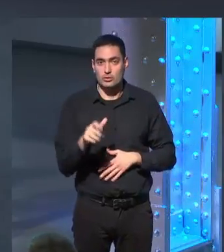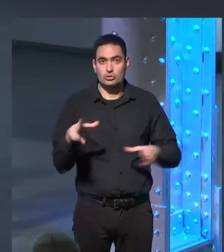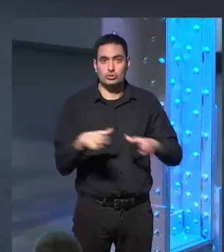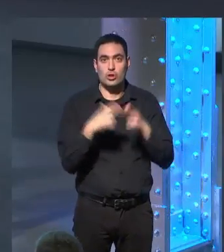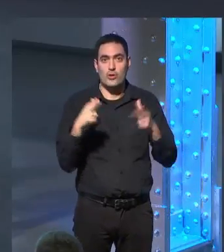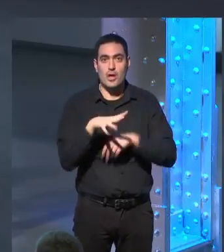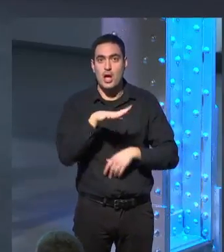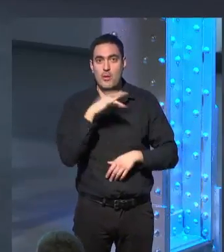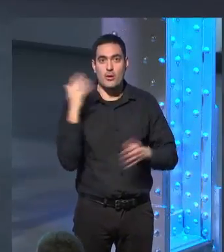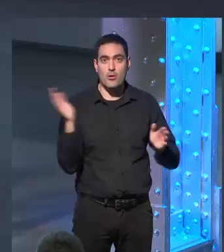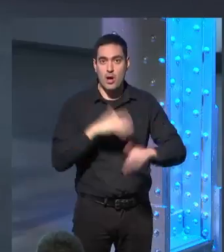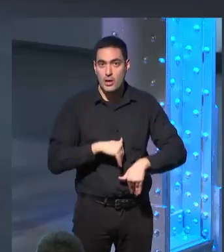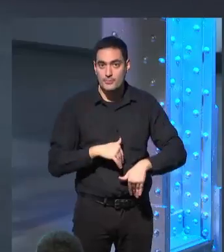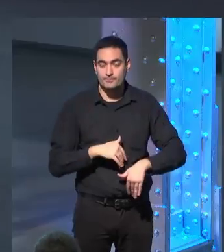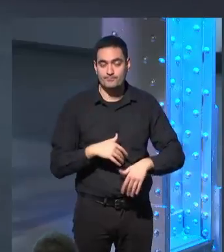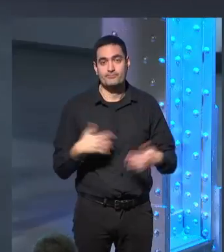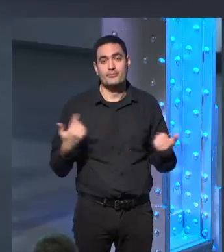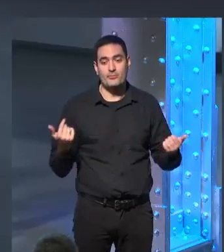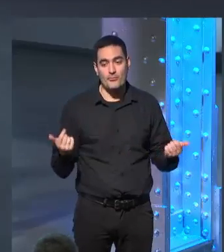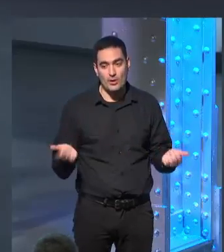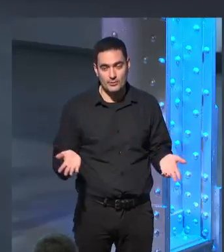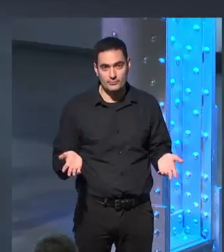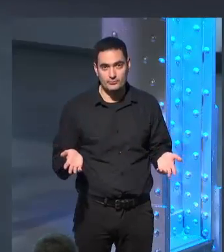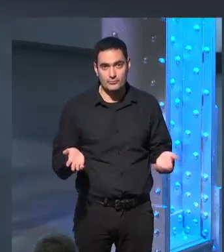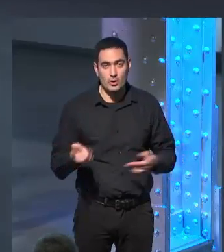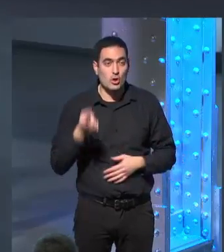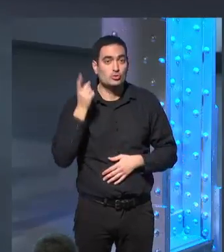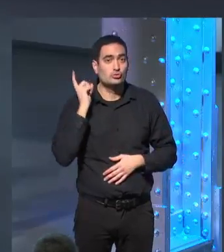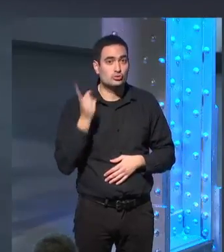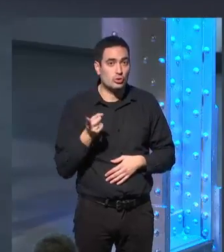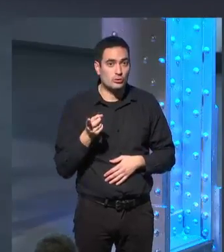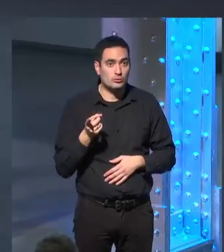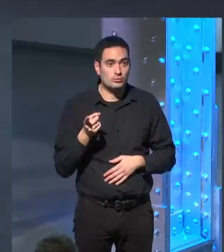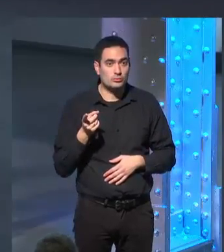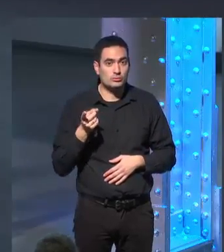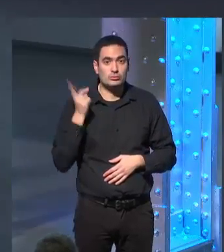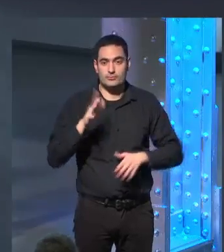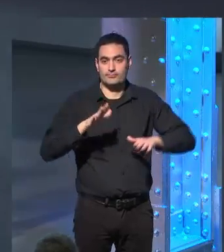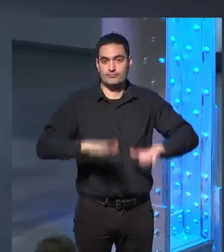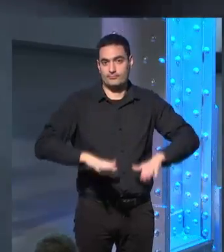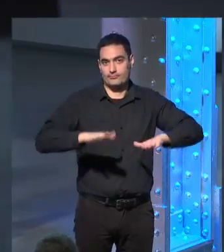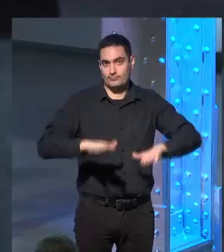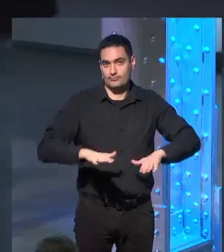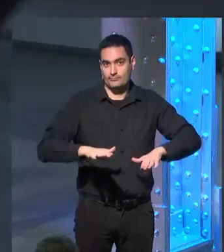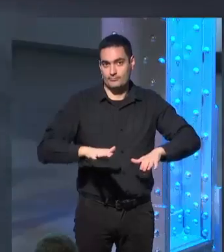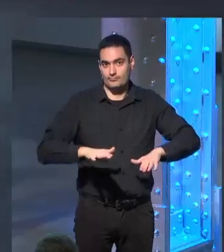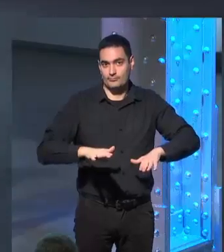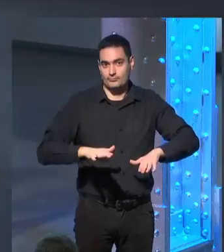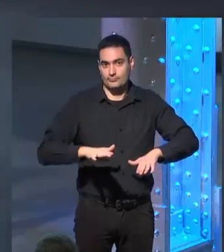habilidades sociales, pues solo va a quedarse con el